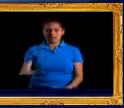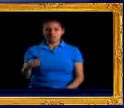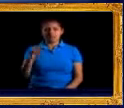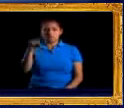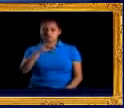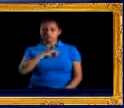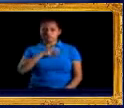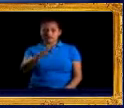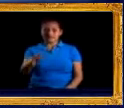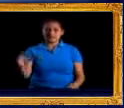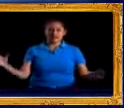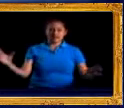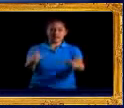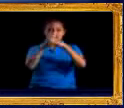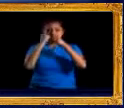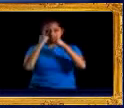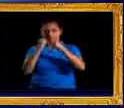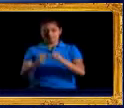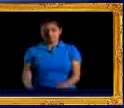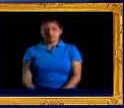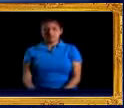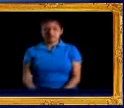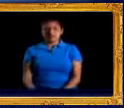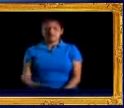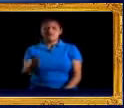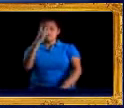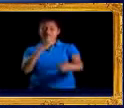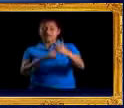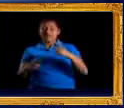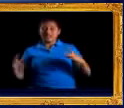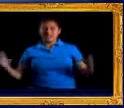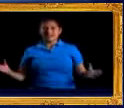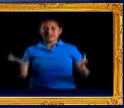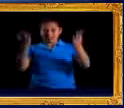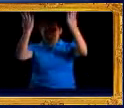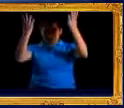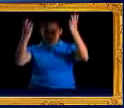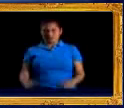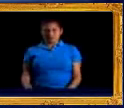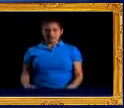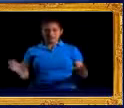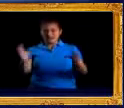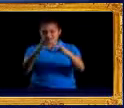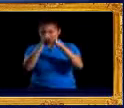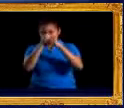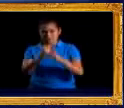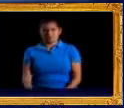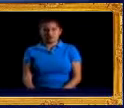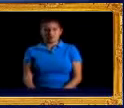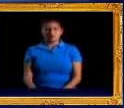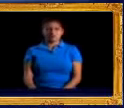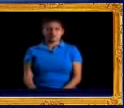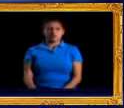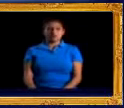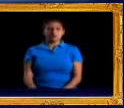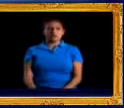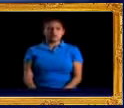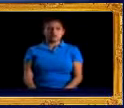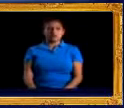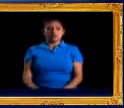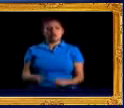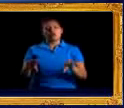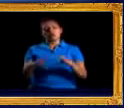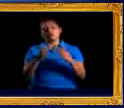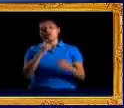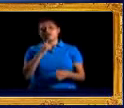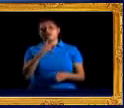arrebatada, sube acá, viene el arrebatamiento, viene el deseado de las naciones. Y Juan ve cómo le dicen a la